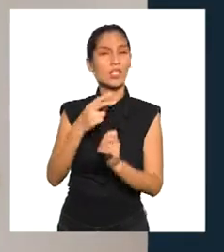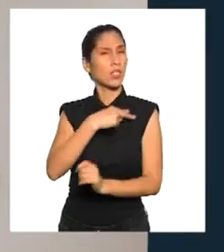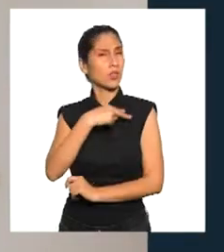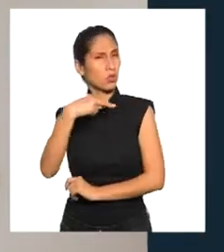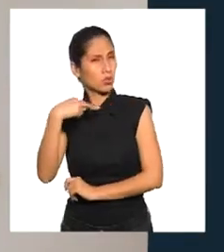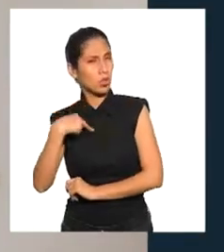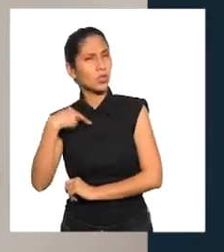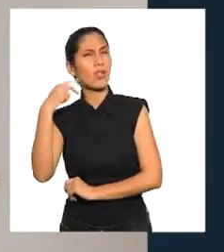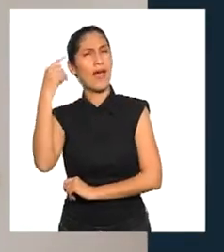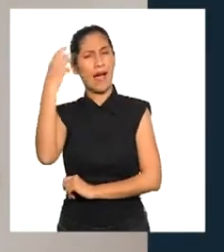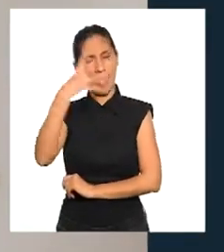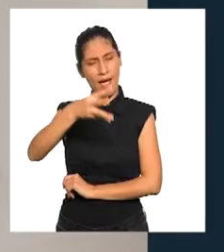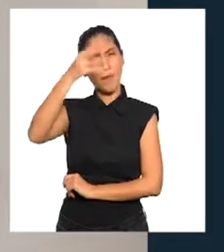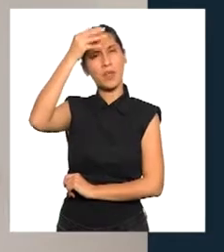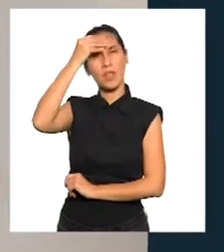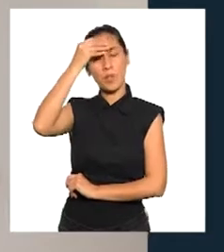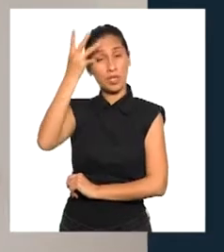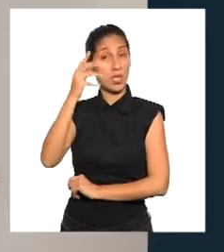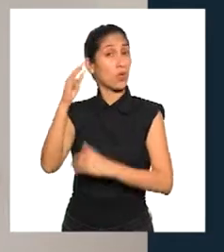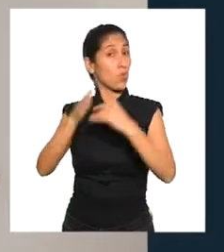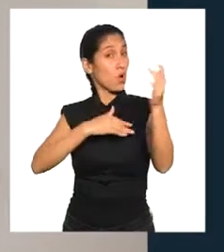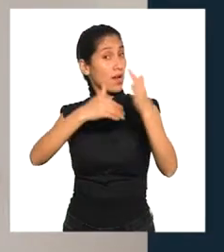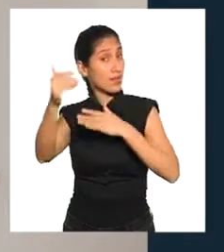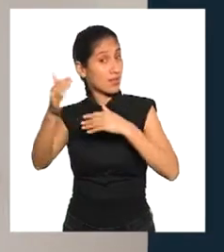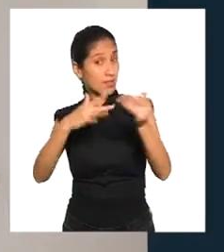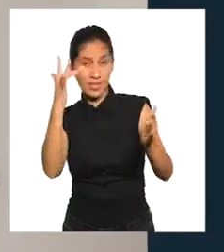que cualquier sensación o